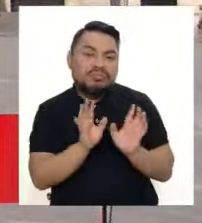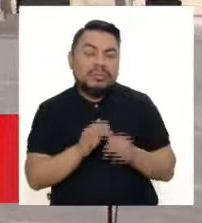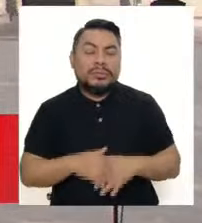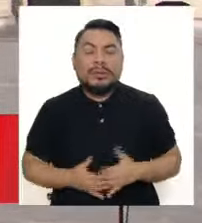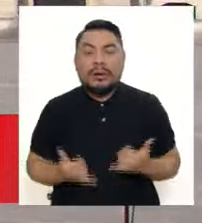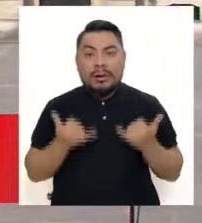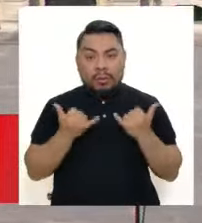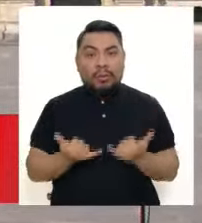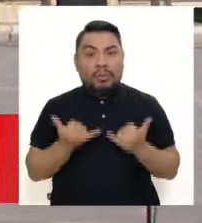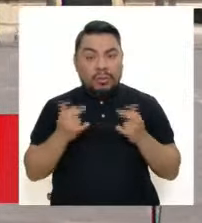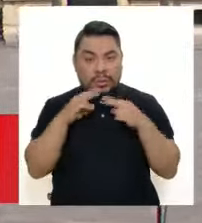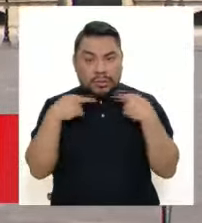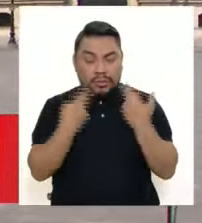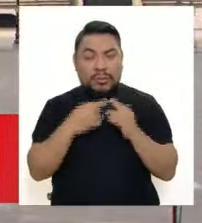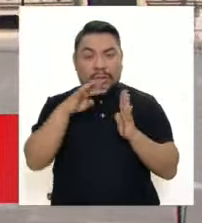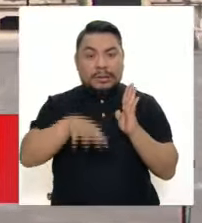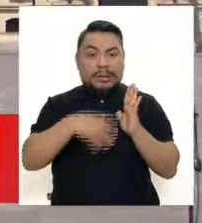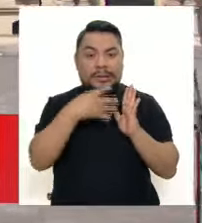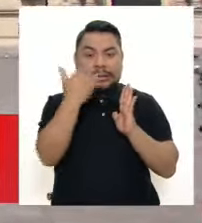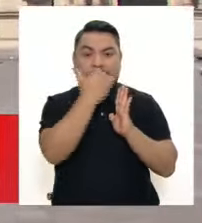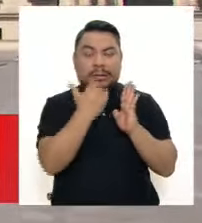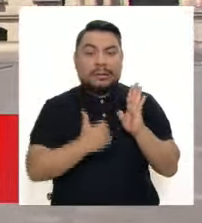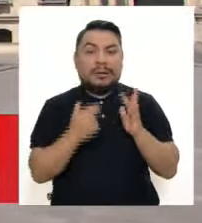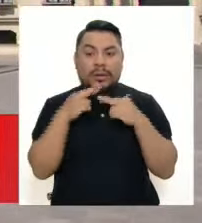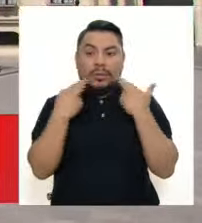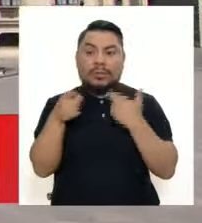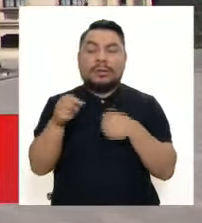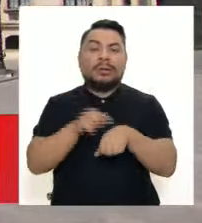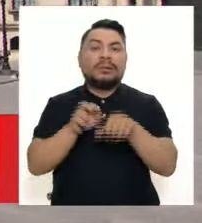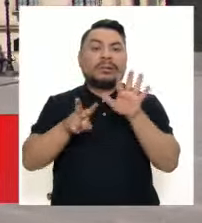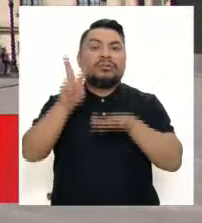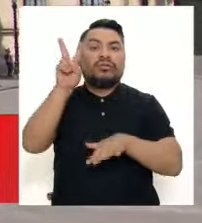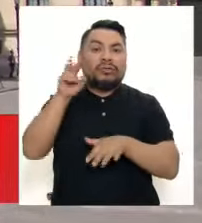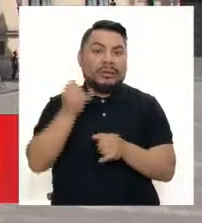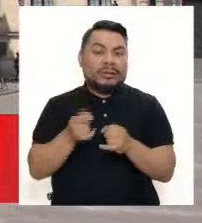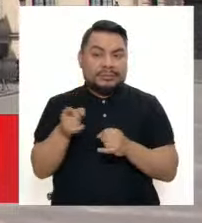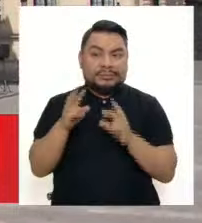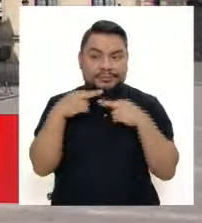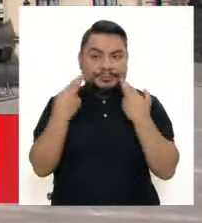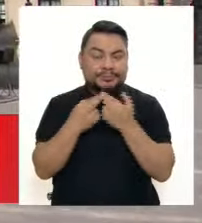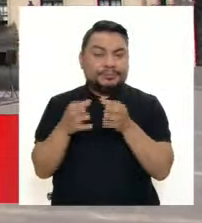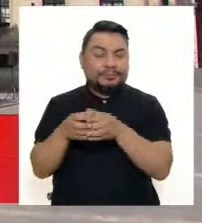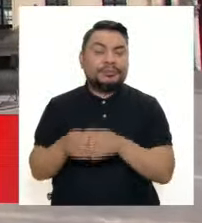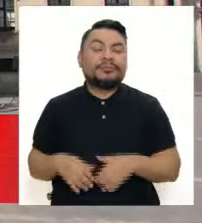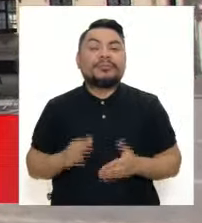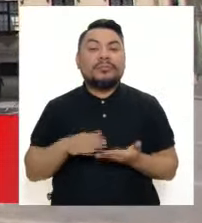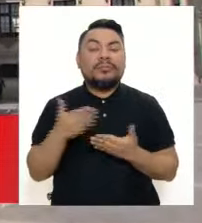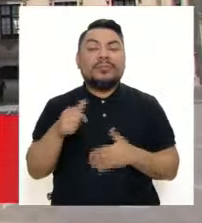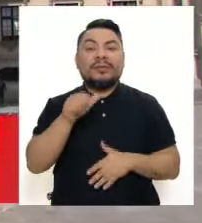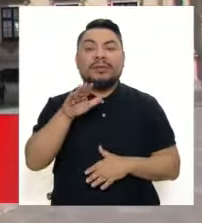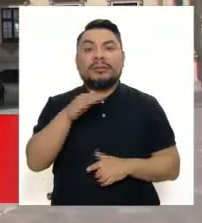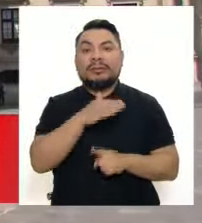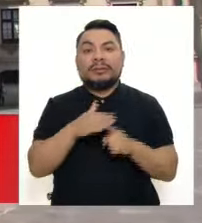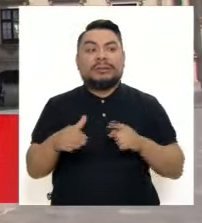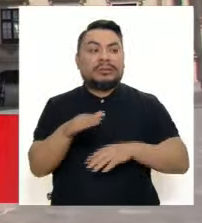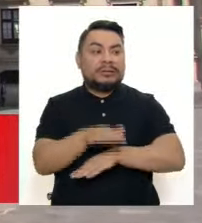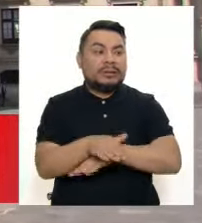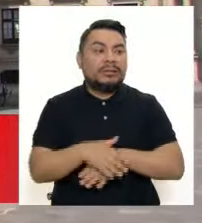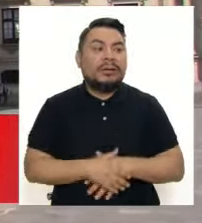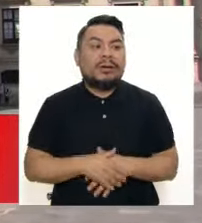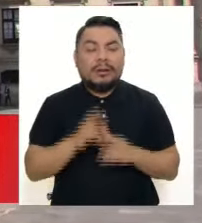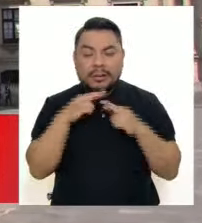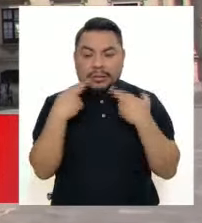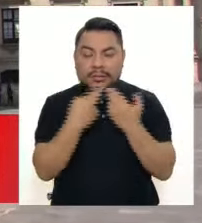hoy esta reunión con acción popular empezó al mediodía ahora a las 5:30 de la tarde se